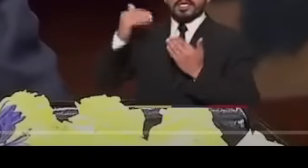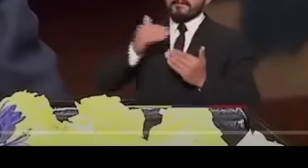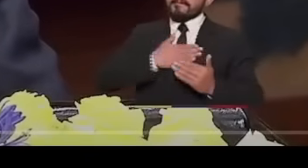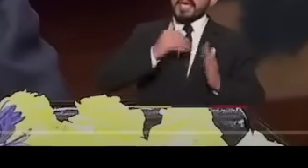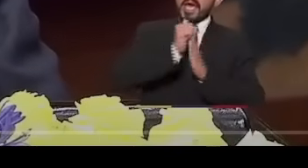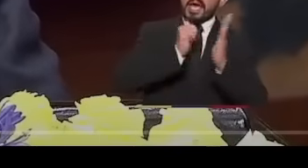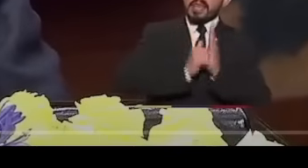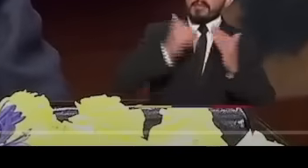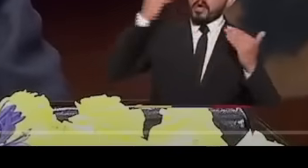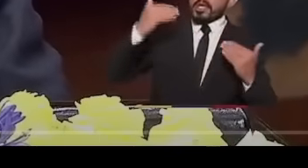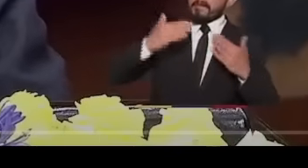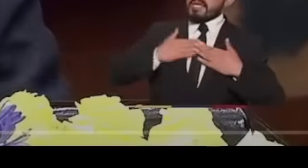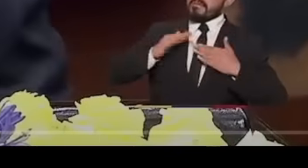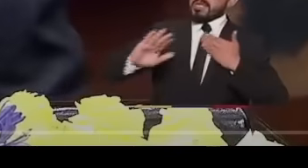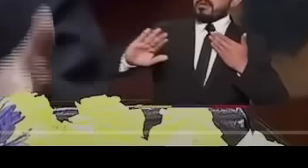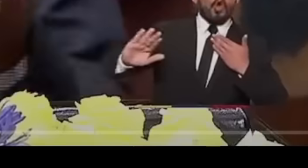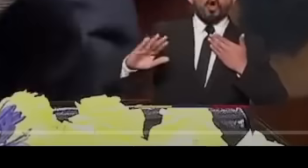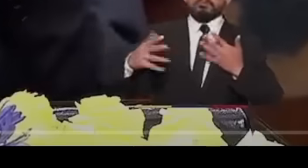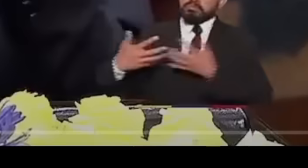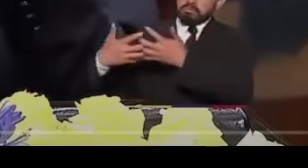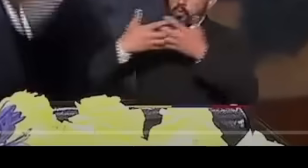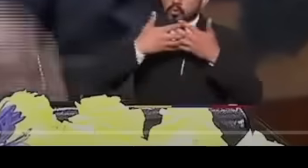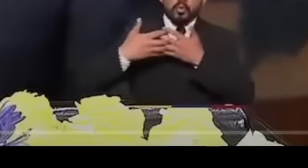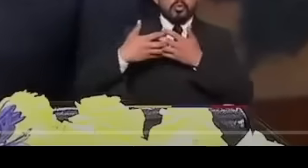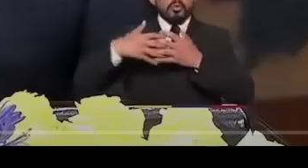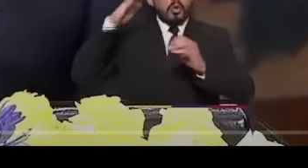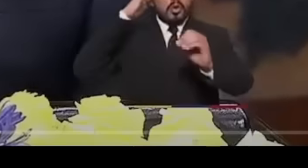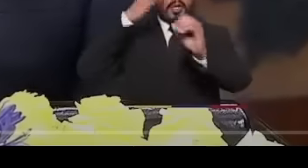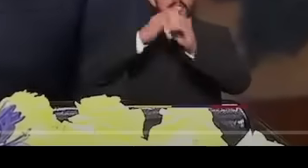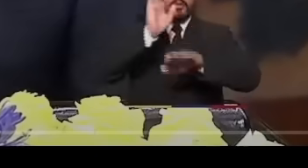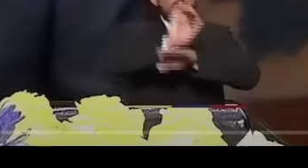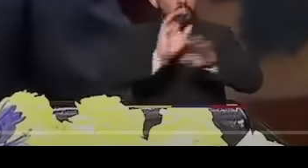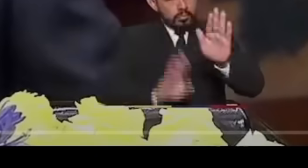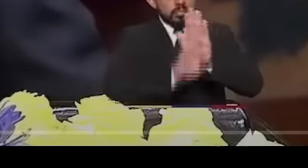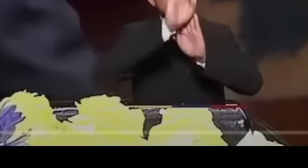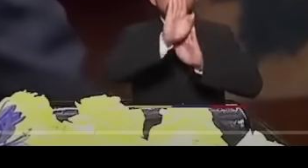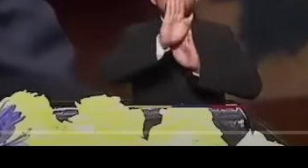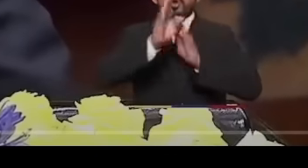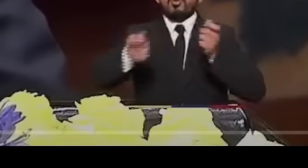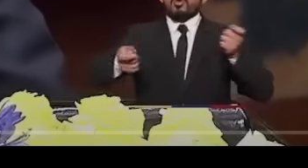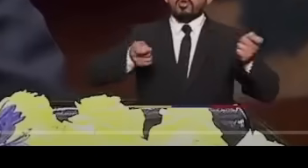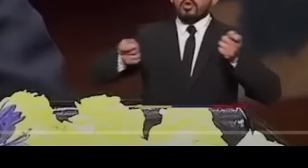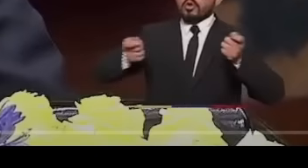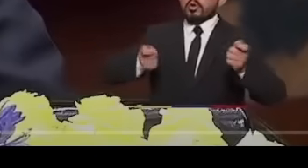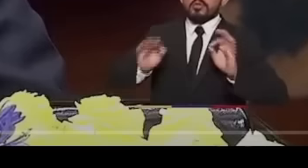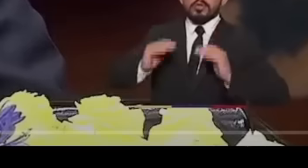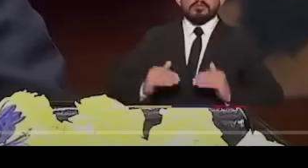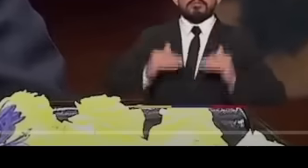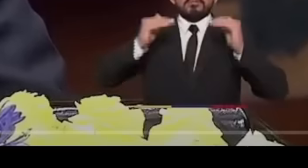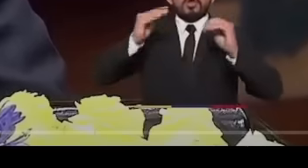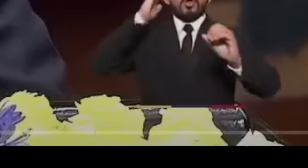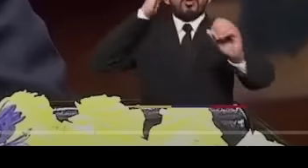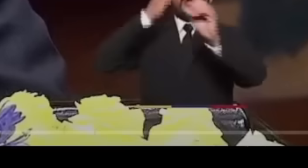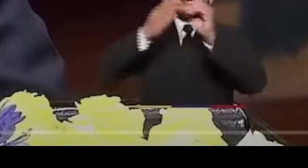definitiva, únicamente mejorando y elevando la forma de ejercer el poder, se pueden alcanzar los objetivos